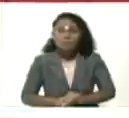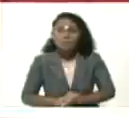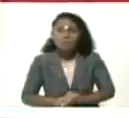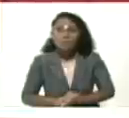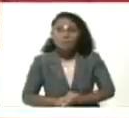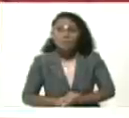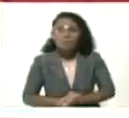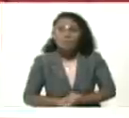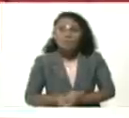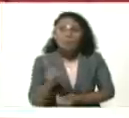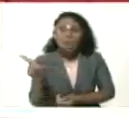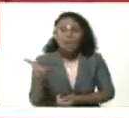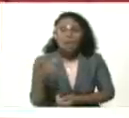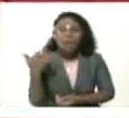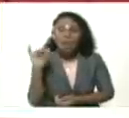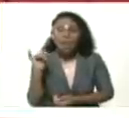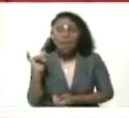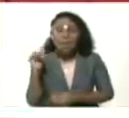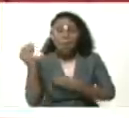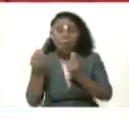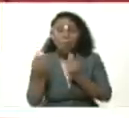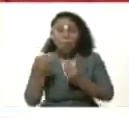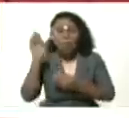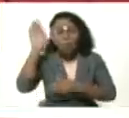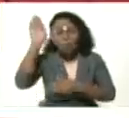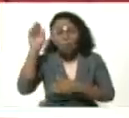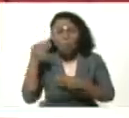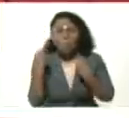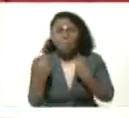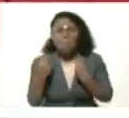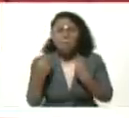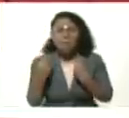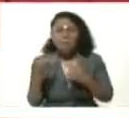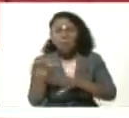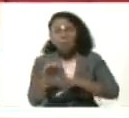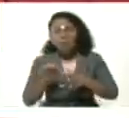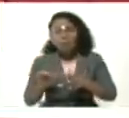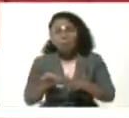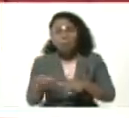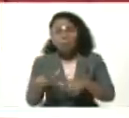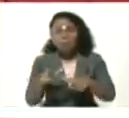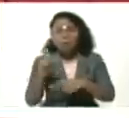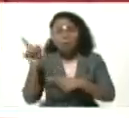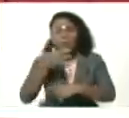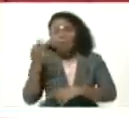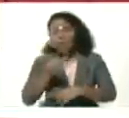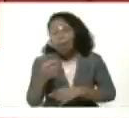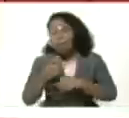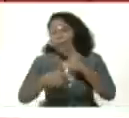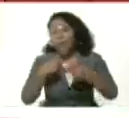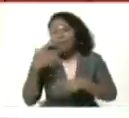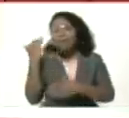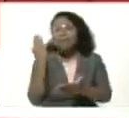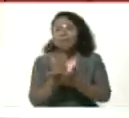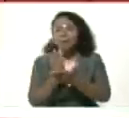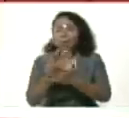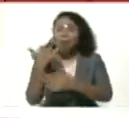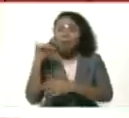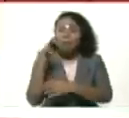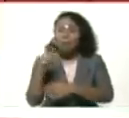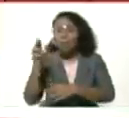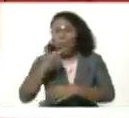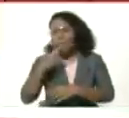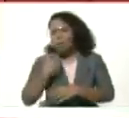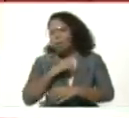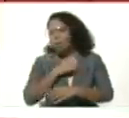lo que ellos tienen como expectativa para los municipios, las regiones. Hay una realidad política que siempre se ha fijado. Nosotros nunca hemos